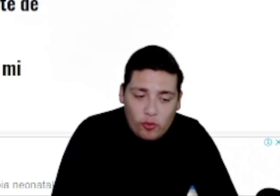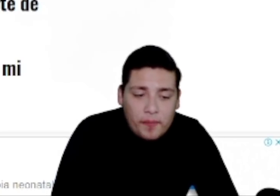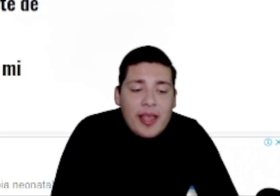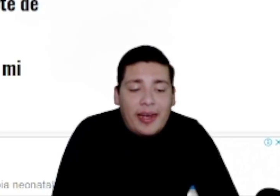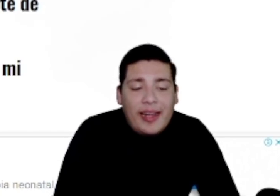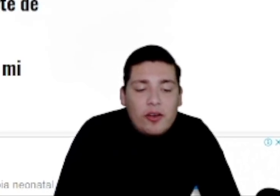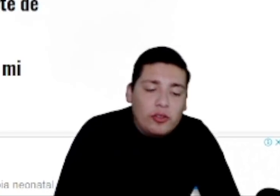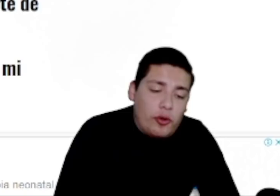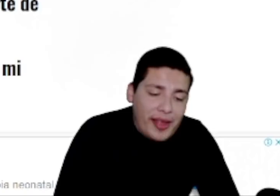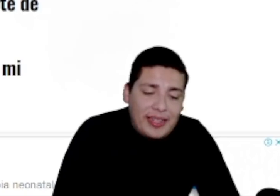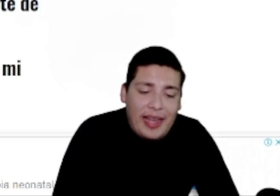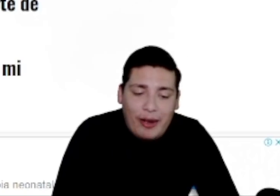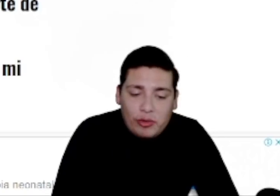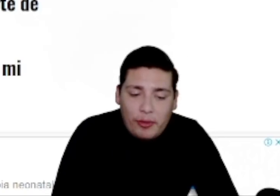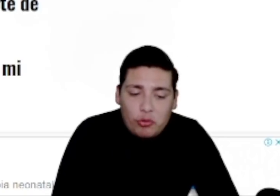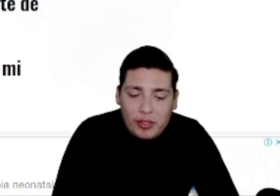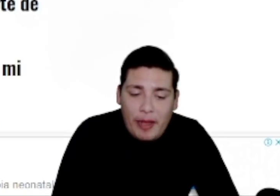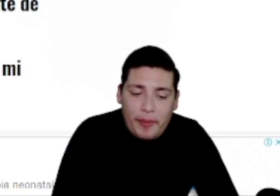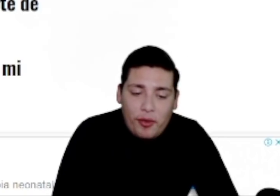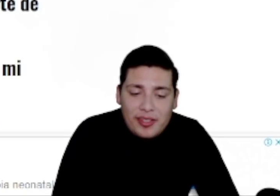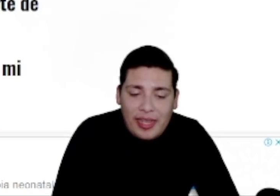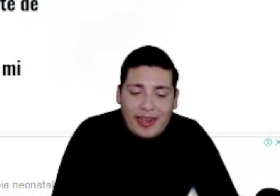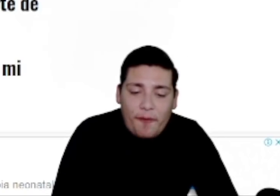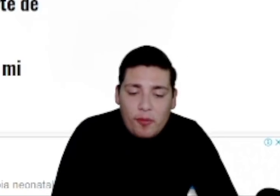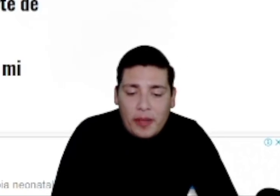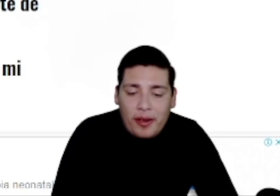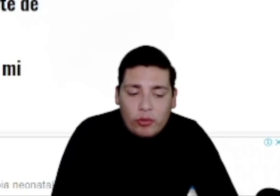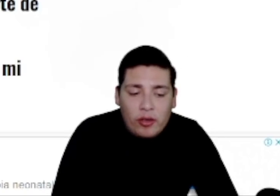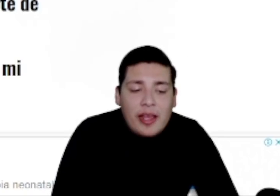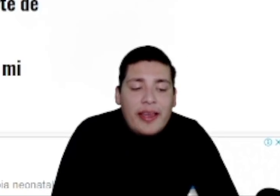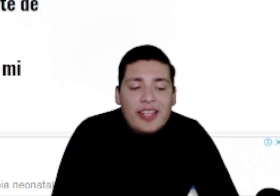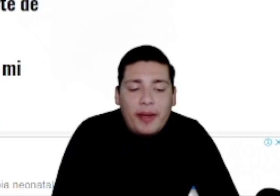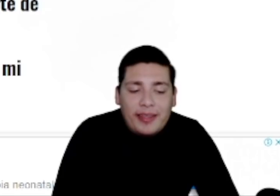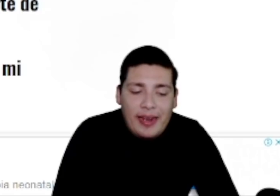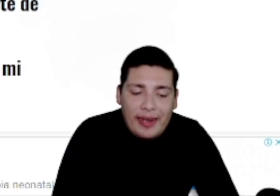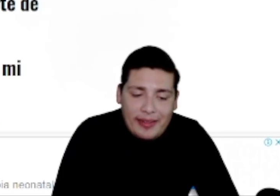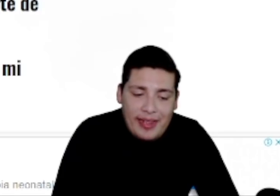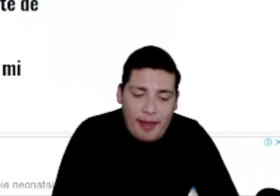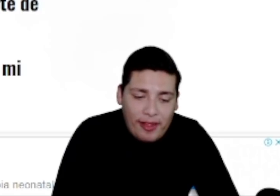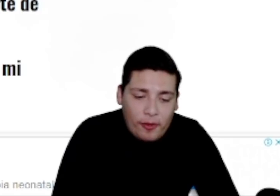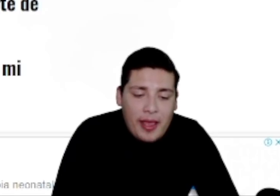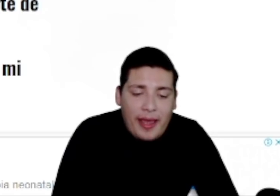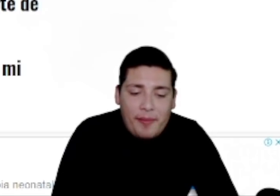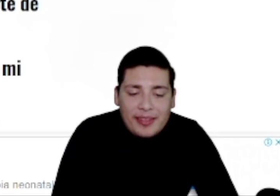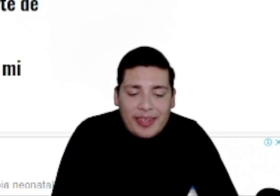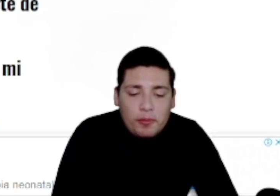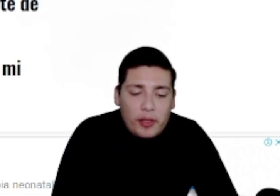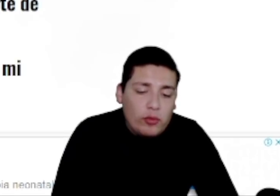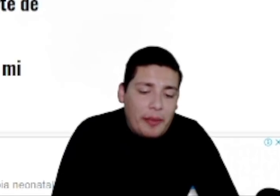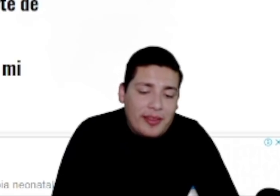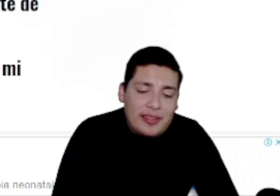desapariciones en Tulum. Gran controversia ha causado el tuit de la periodista, quien afirmó que Palazuelos es parte de la red de lavado, además